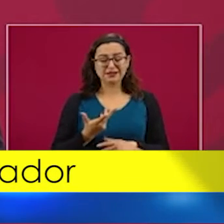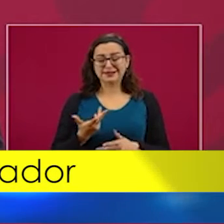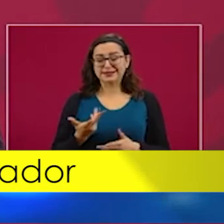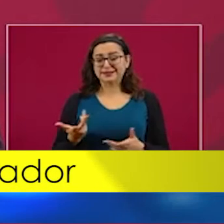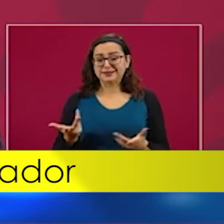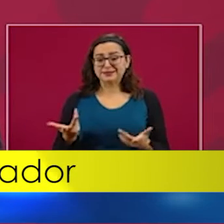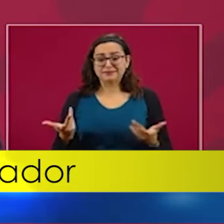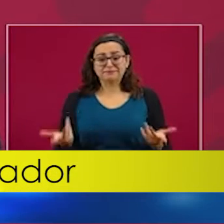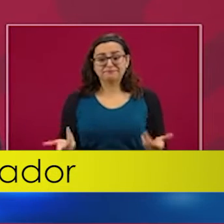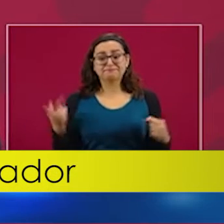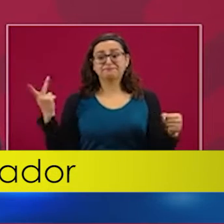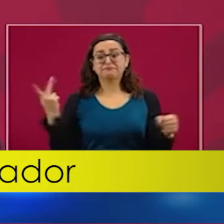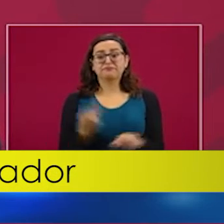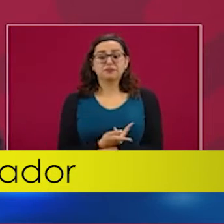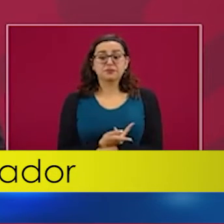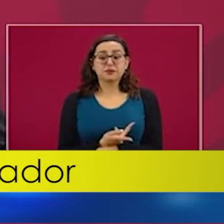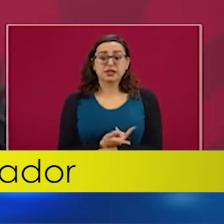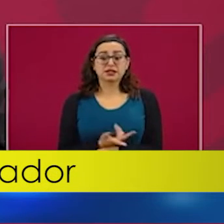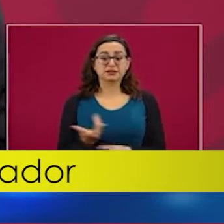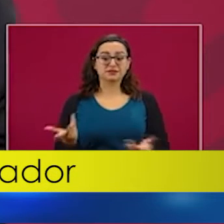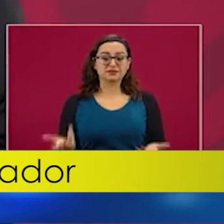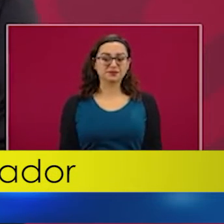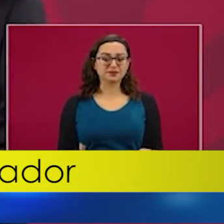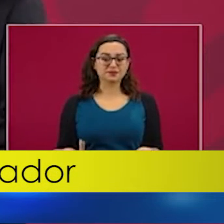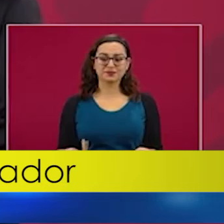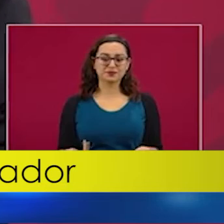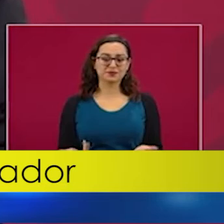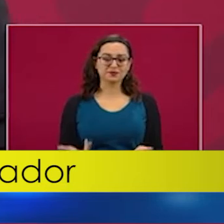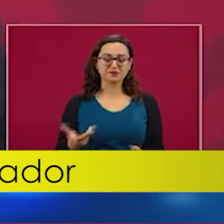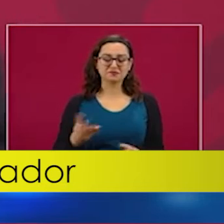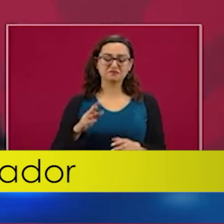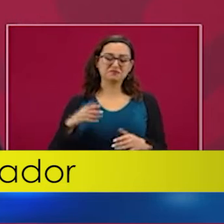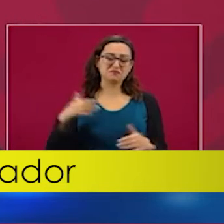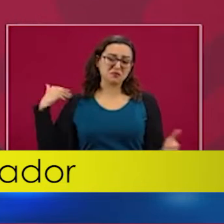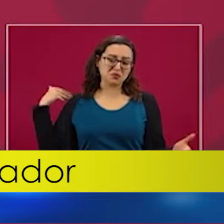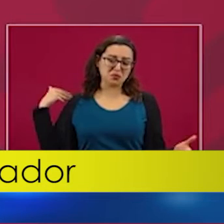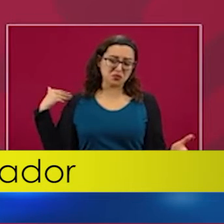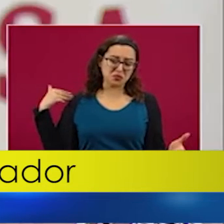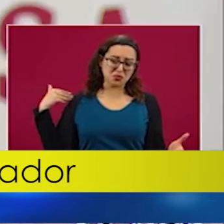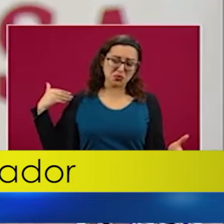es el fruto podrido de un modelo